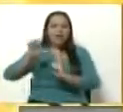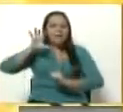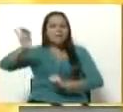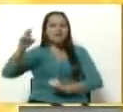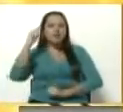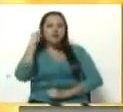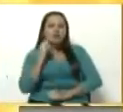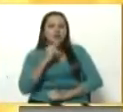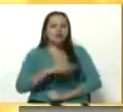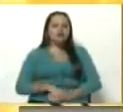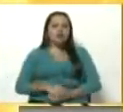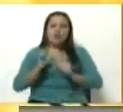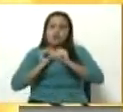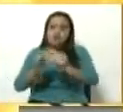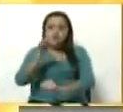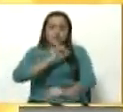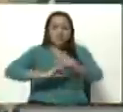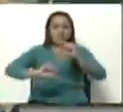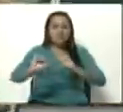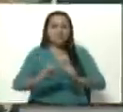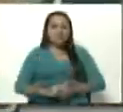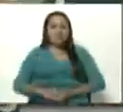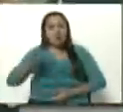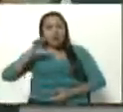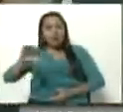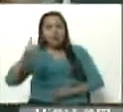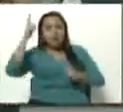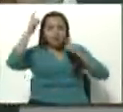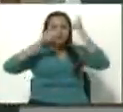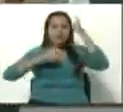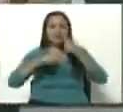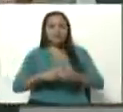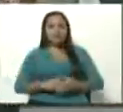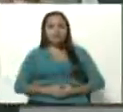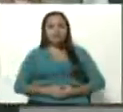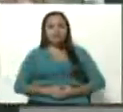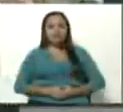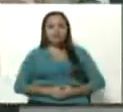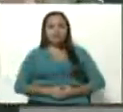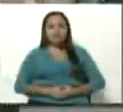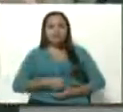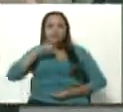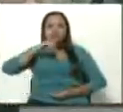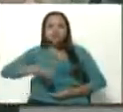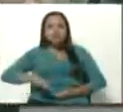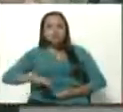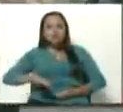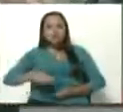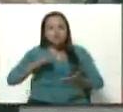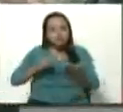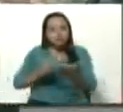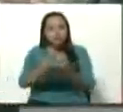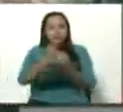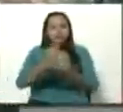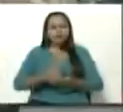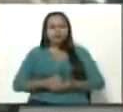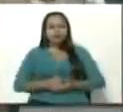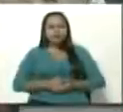de Bolívar, para seguir defendiendo la patria de Hugo Chávez, del legado histórico.